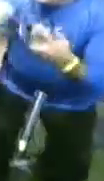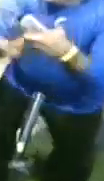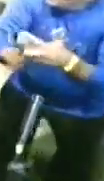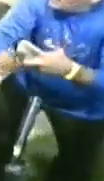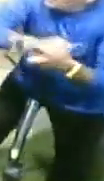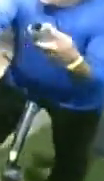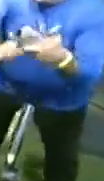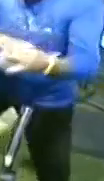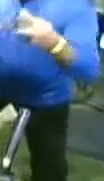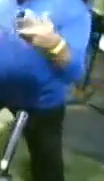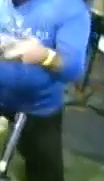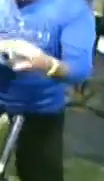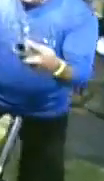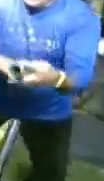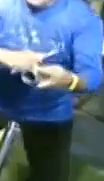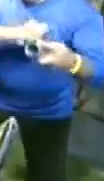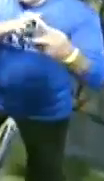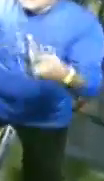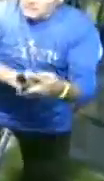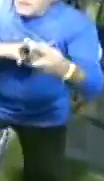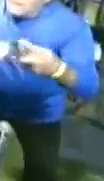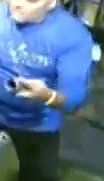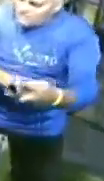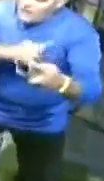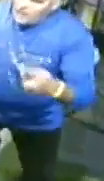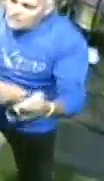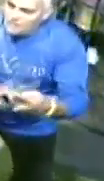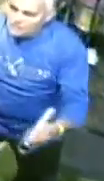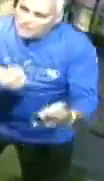Conocí una moza que me impresiona la de la noche.